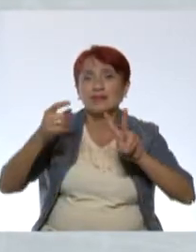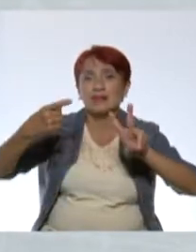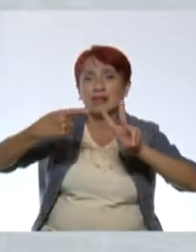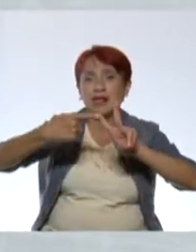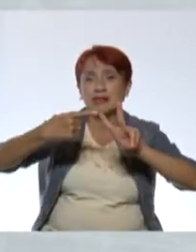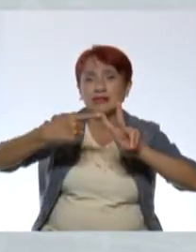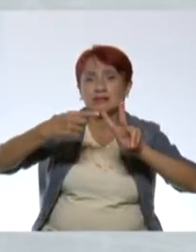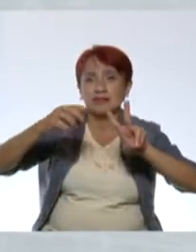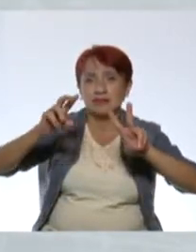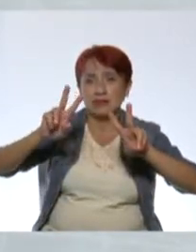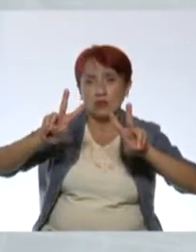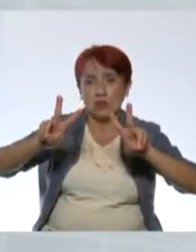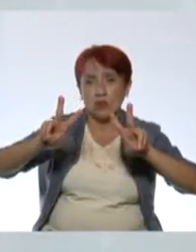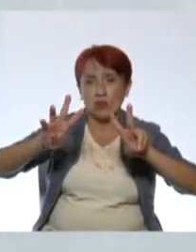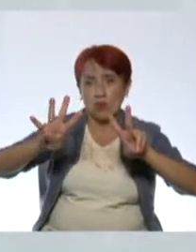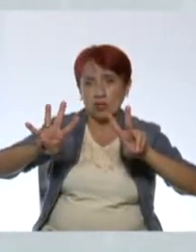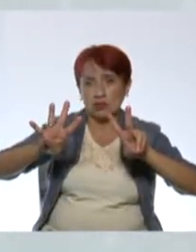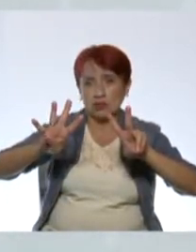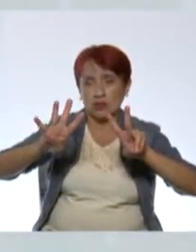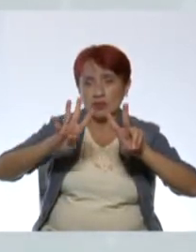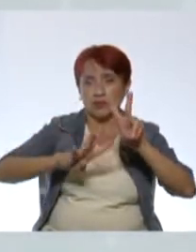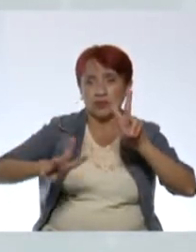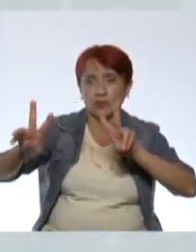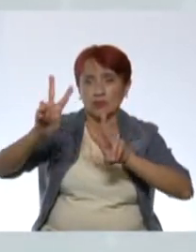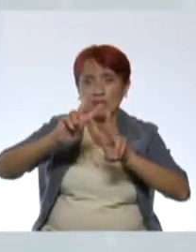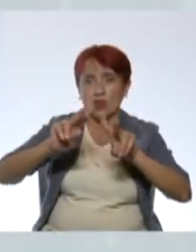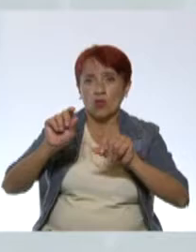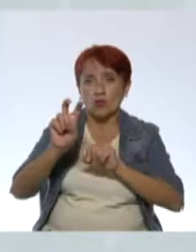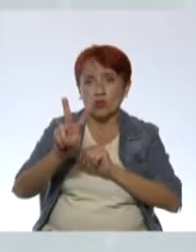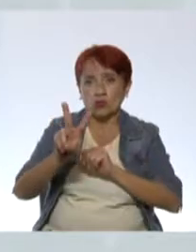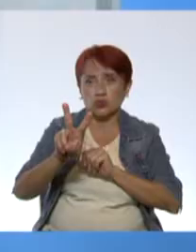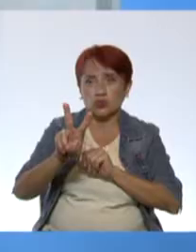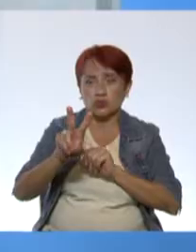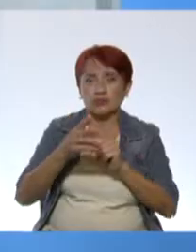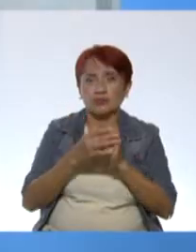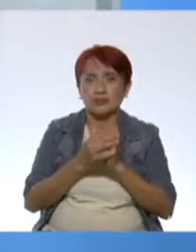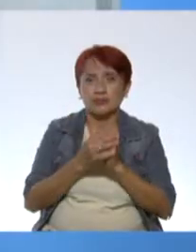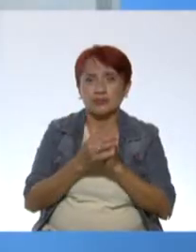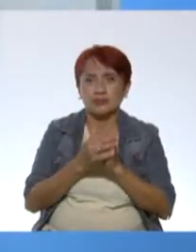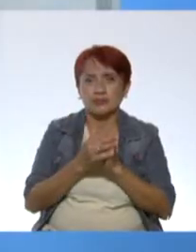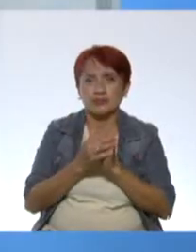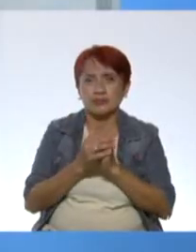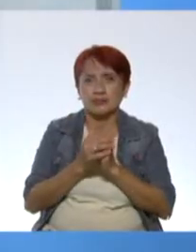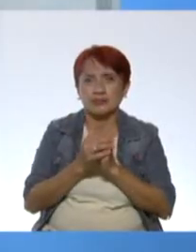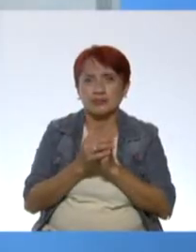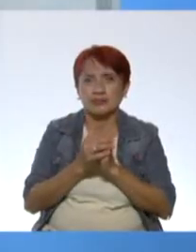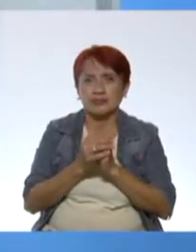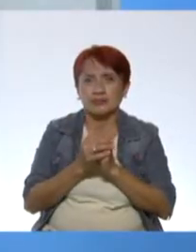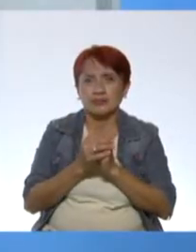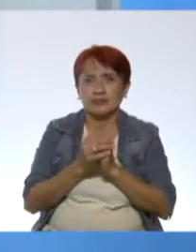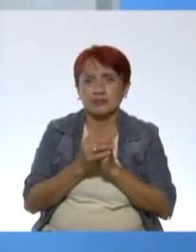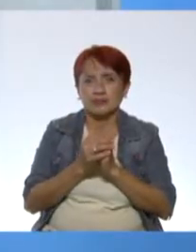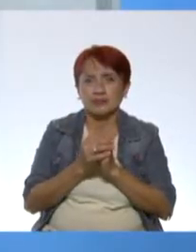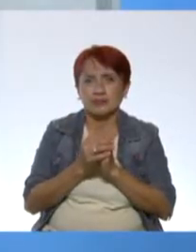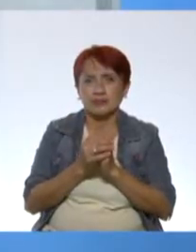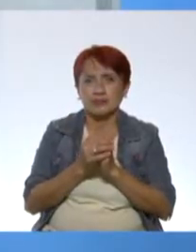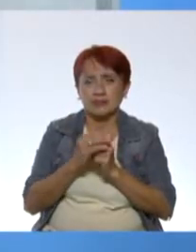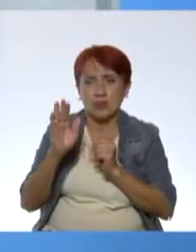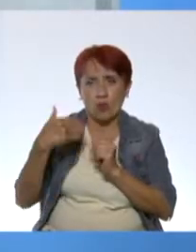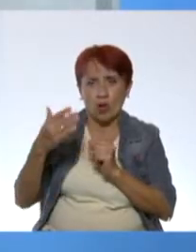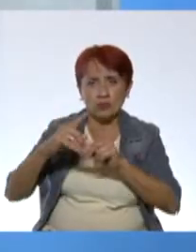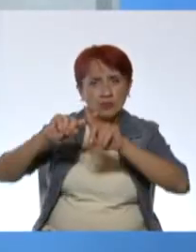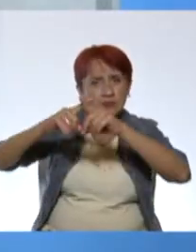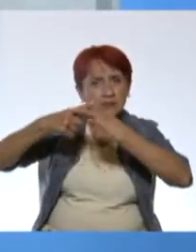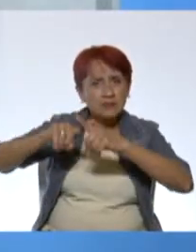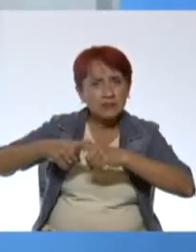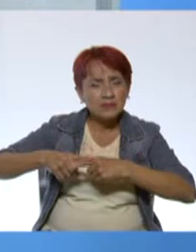la raíz de 4 es 2. ¿Por qué? Porque son las raíces exactas, que son los números morochos de la tabla a multiplicar.